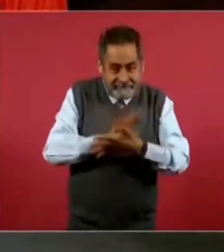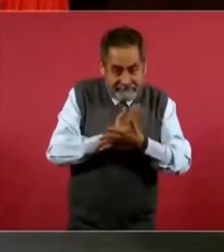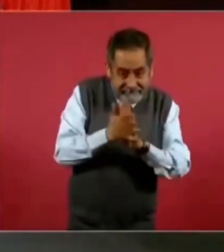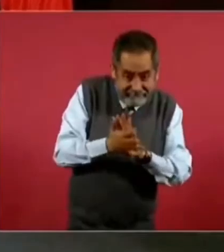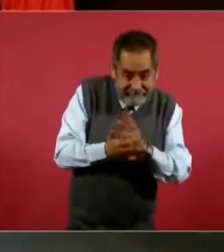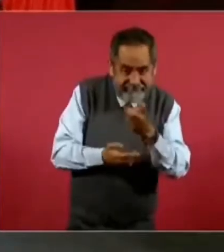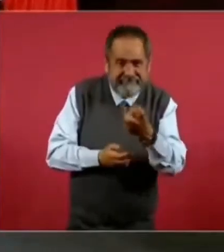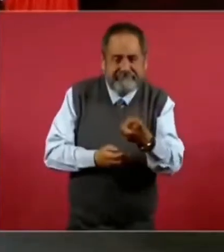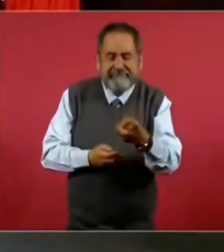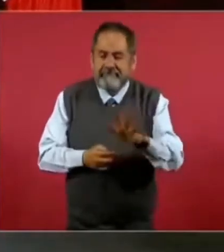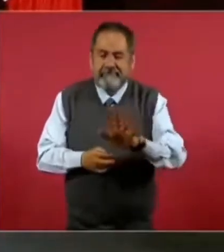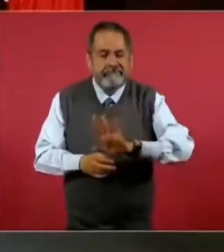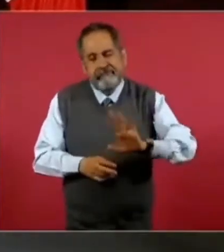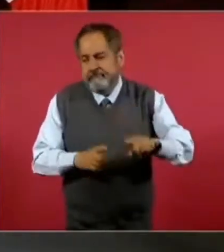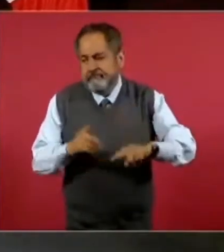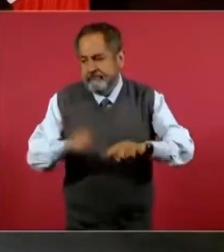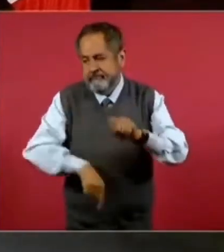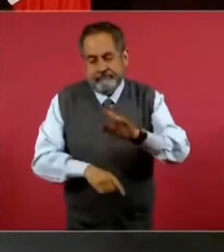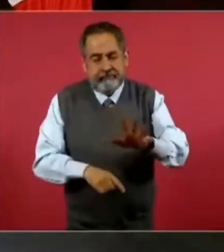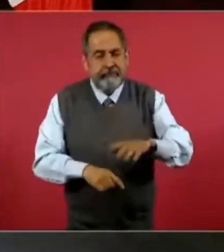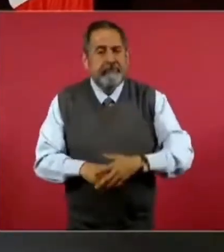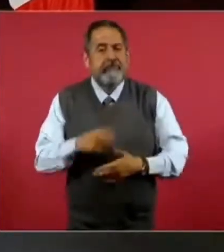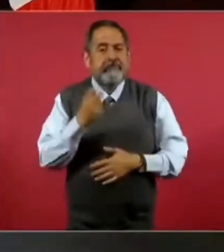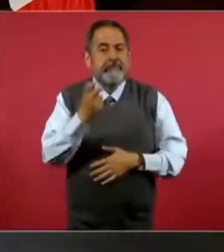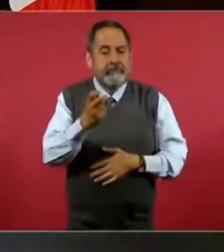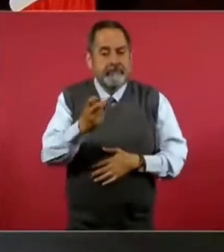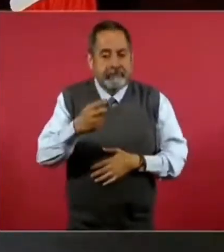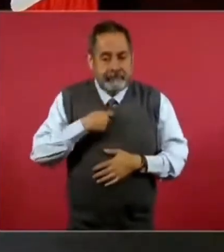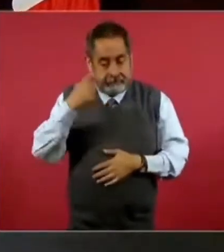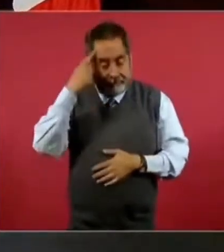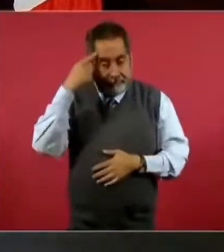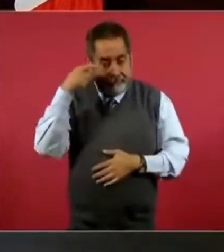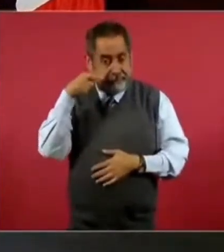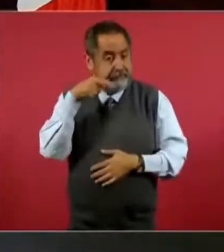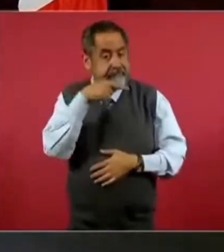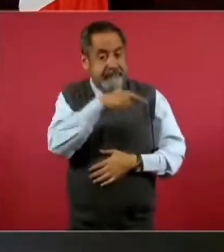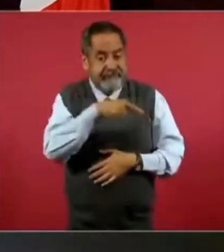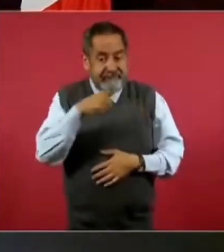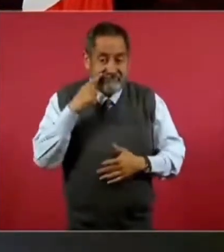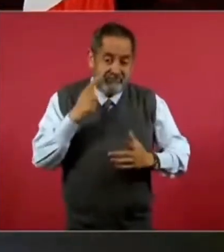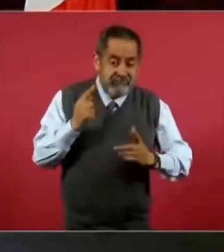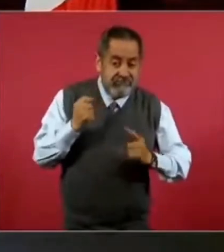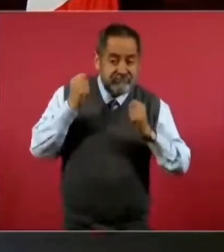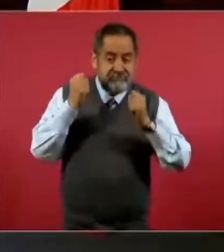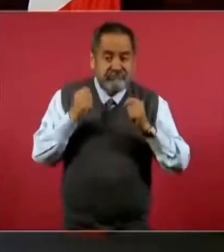y por eso también, a propósito, de manera deliberada,